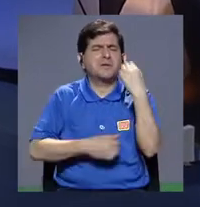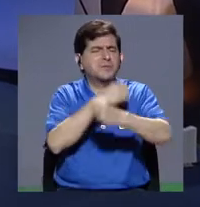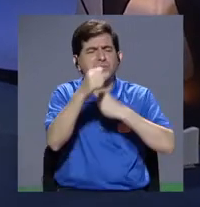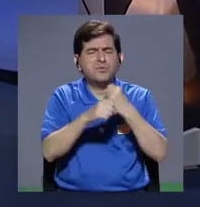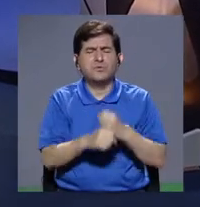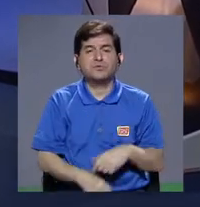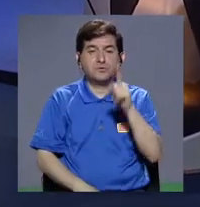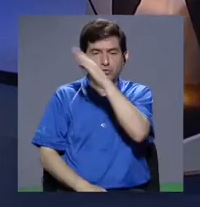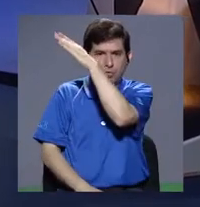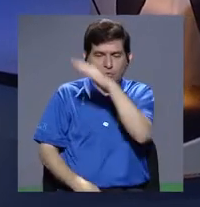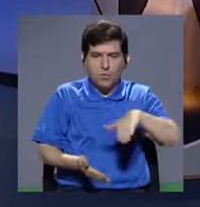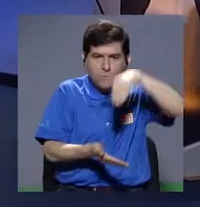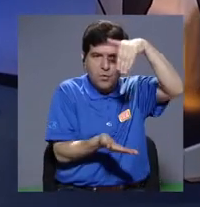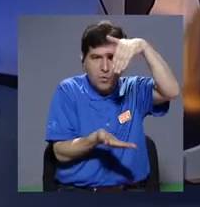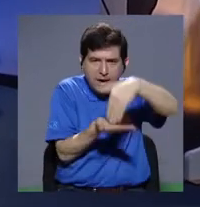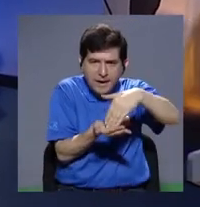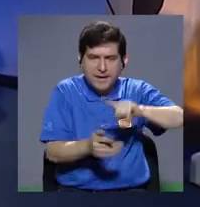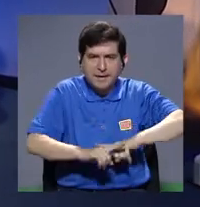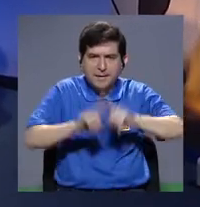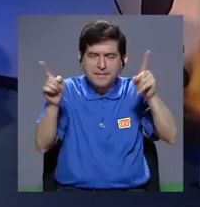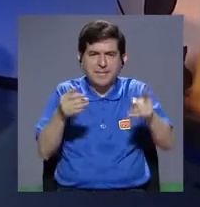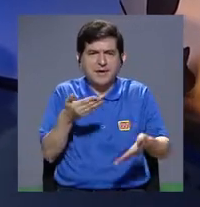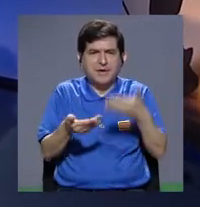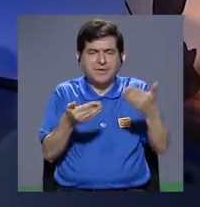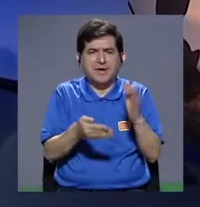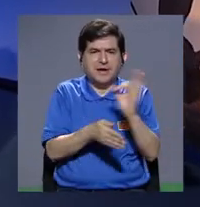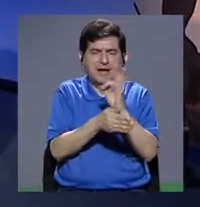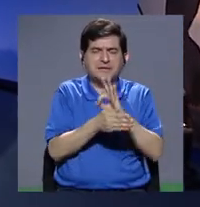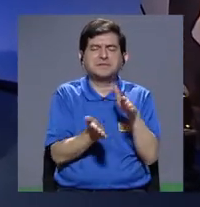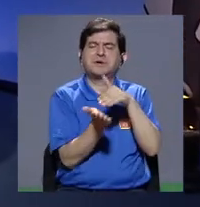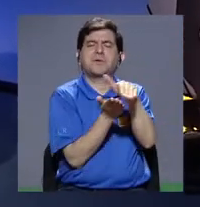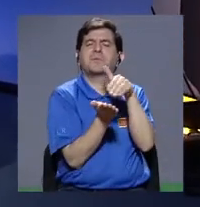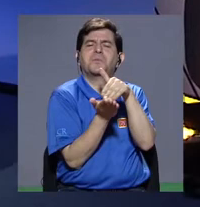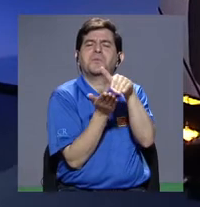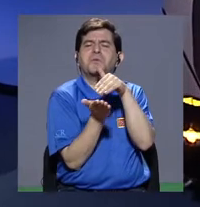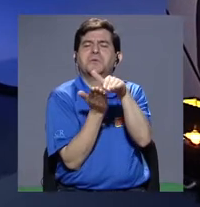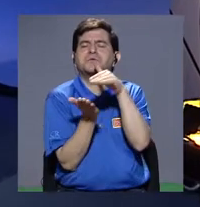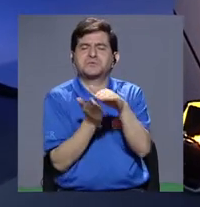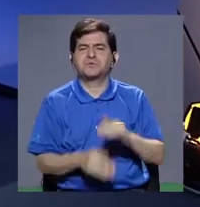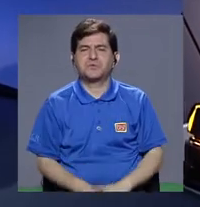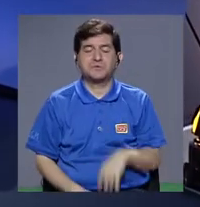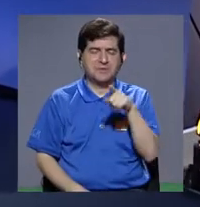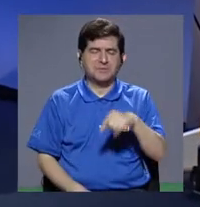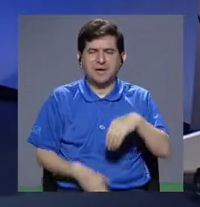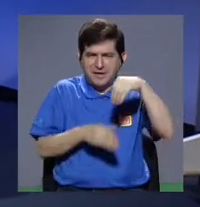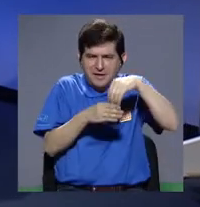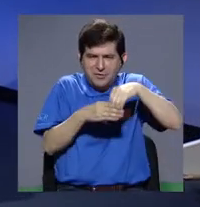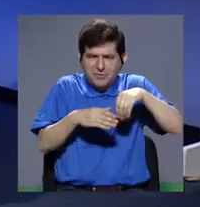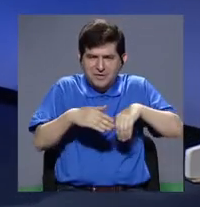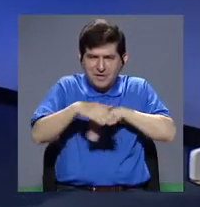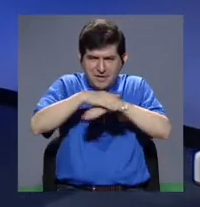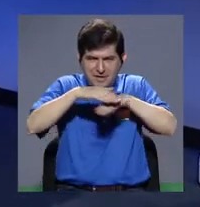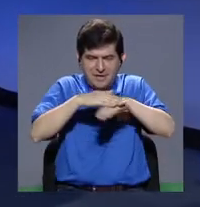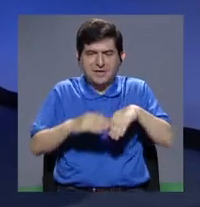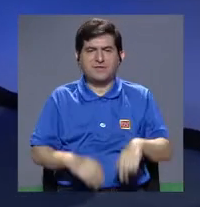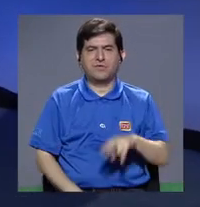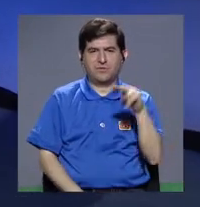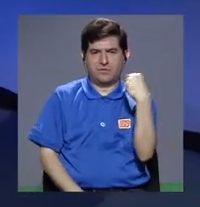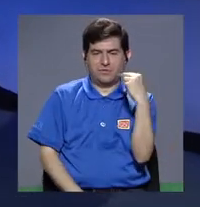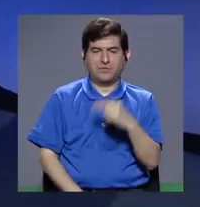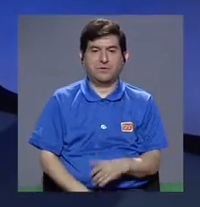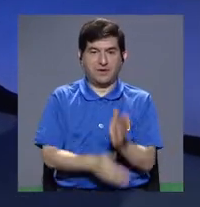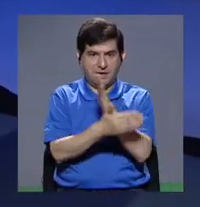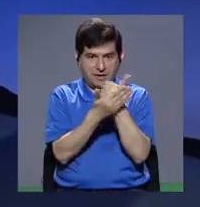presentes con un eje central pero que casi funciona como pretexto para para lo que es esencial en la novela y ahí en